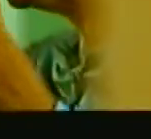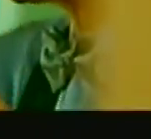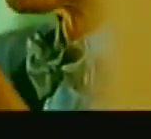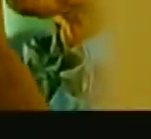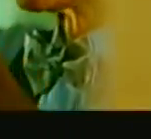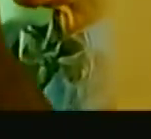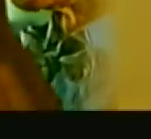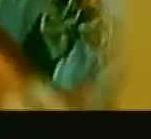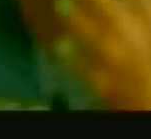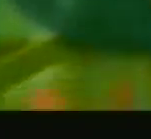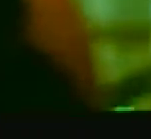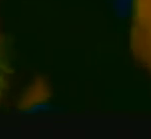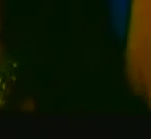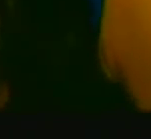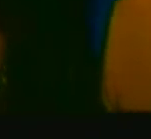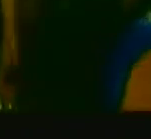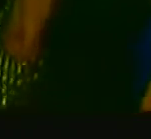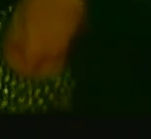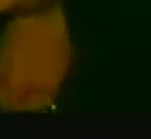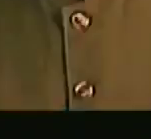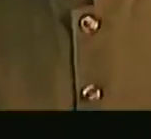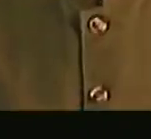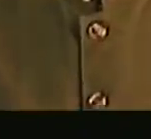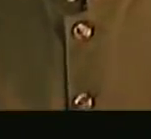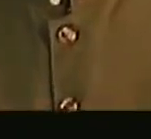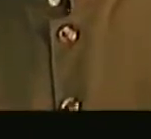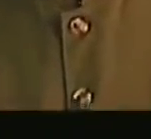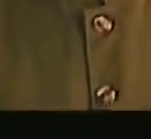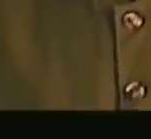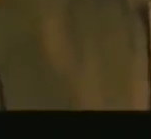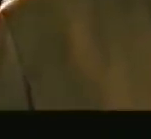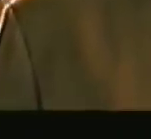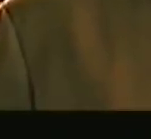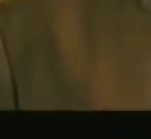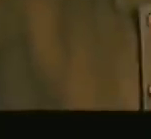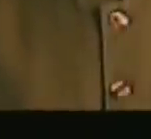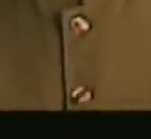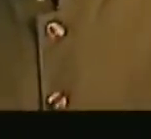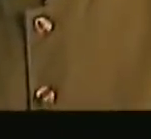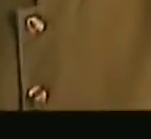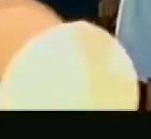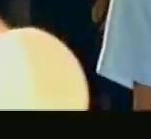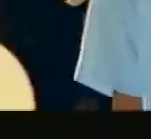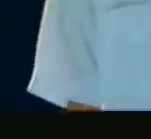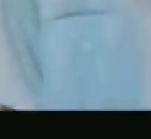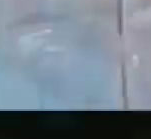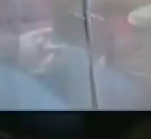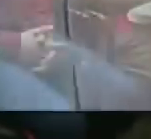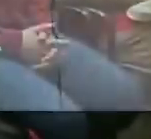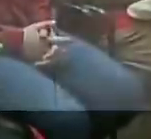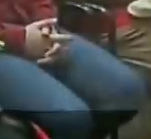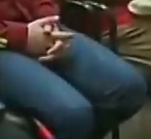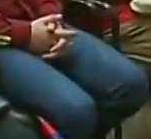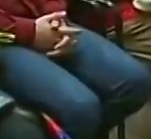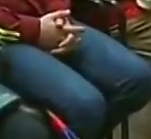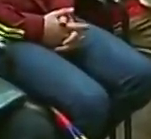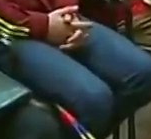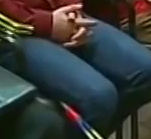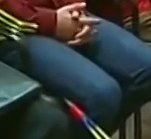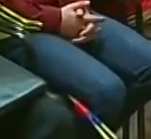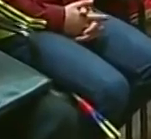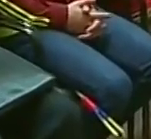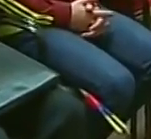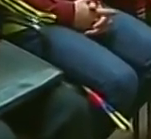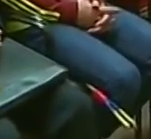hablar. Señorita, póngase la bata, tráigame una lata para yo tocar. Con la ley